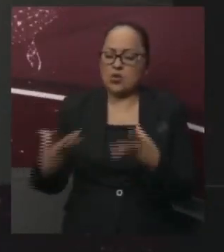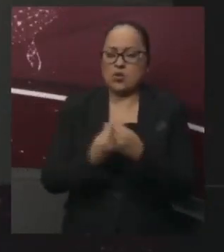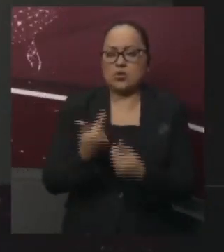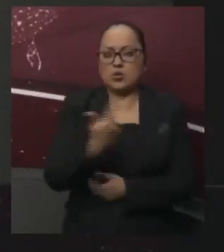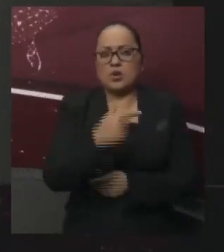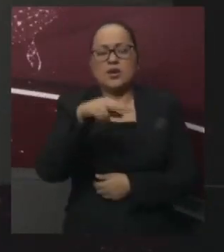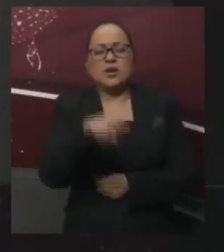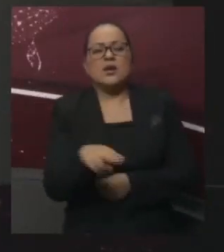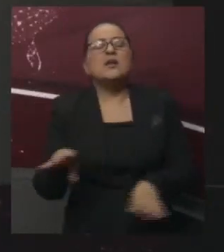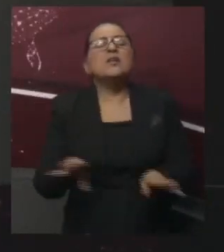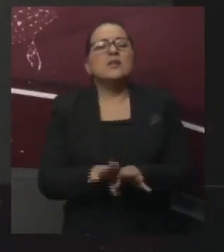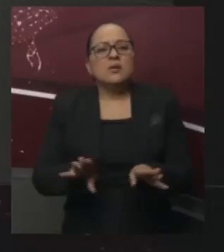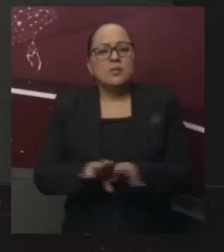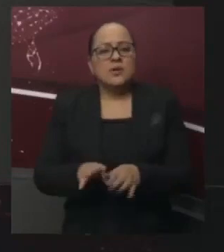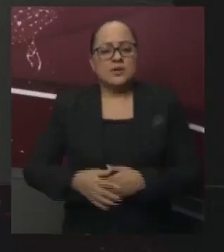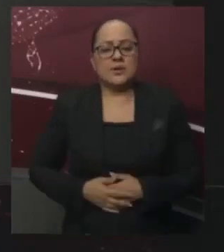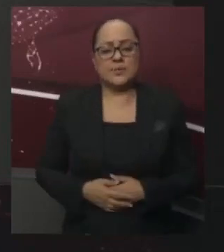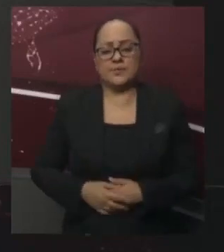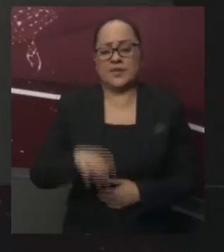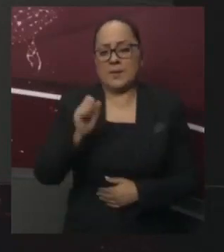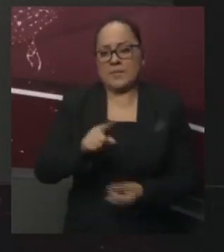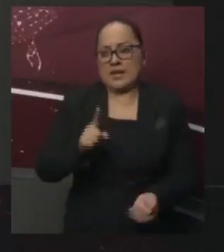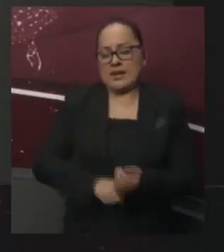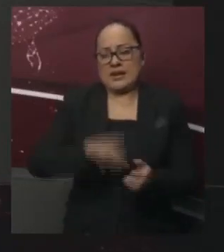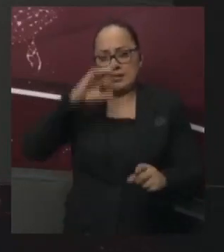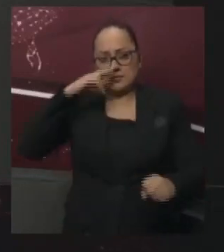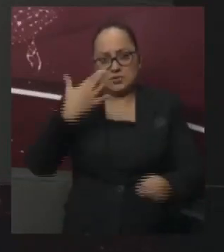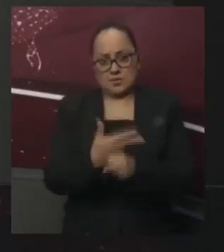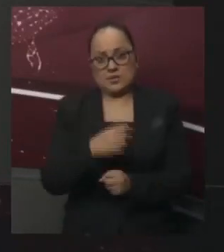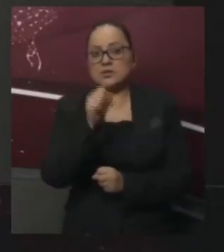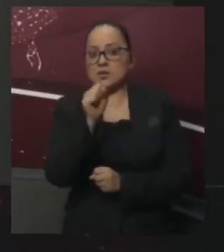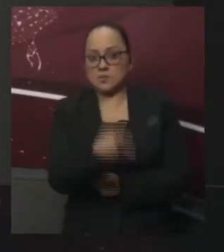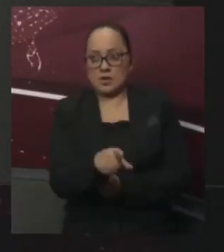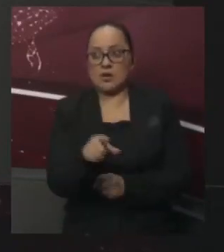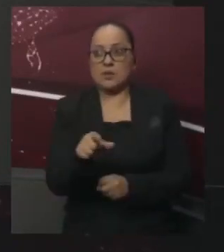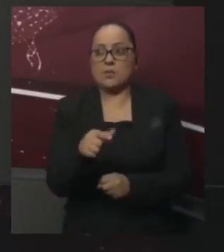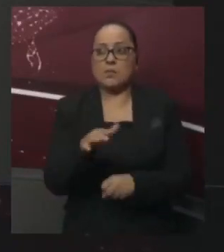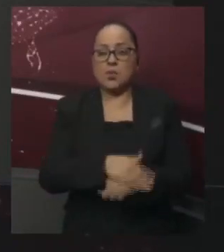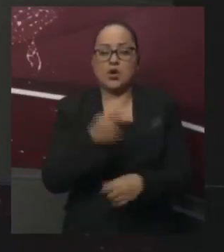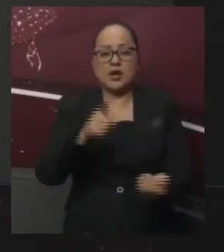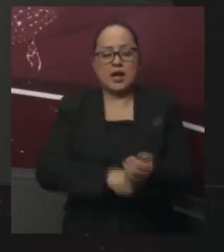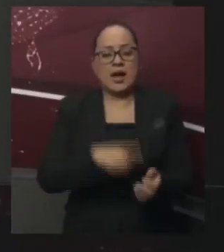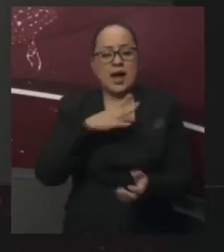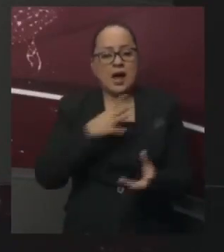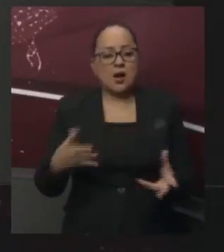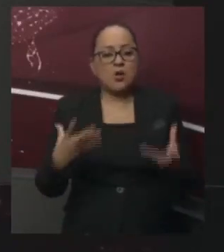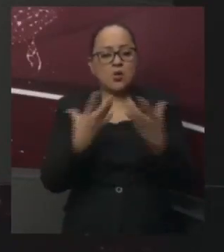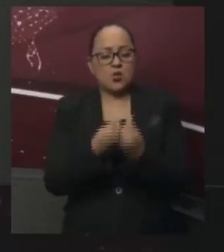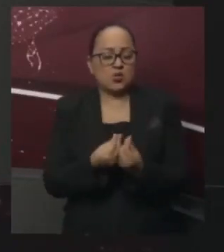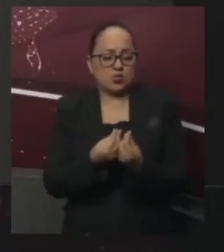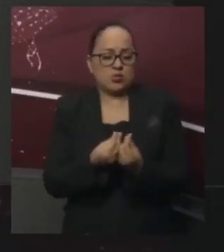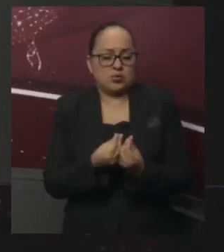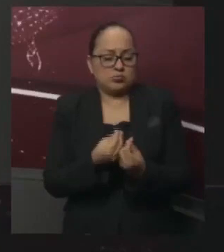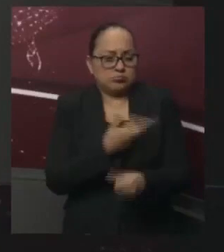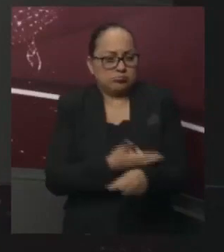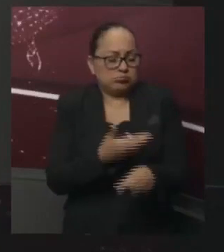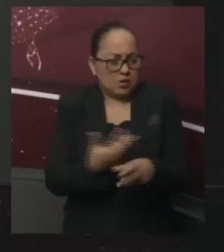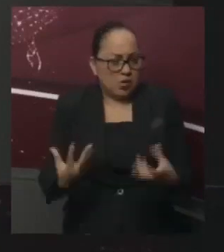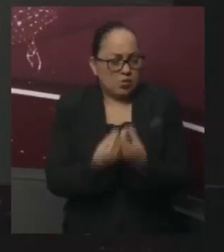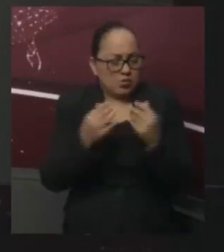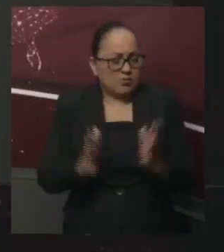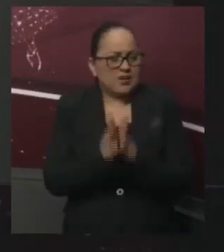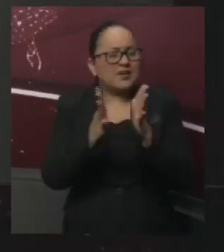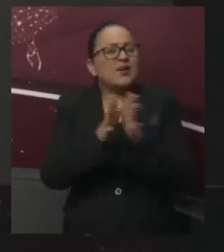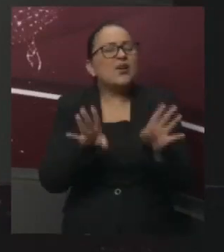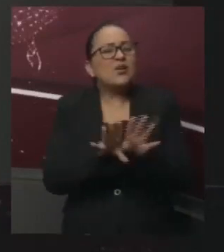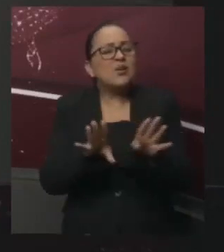Nacional, ¿no? Quieren definir bien sus responsabilidades jurídicas con respecto a la colaboración de la Guardia. Y fíjate, también en el ámbito local,